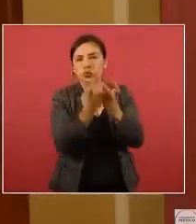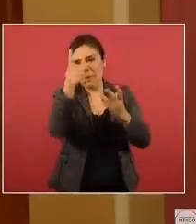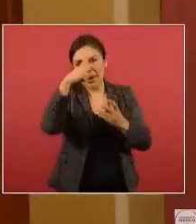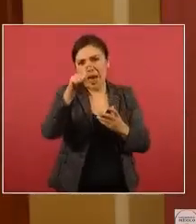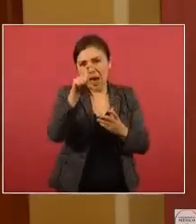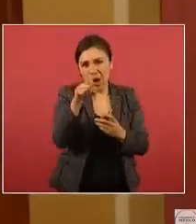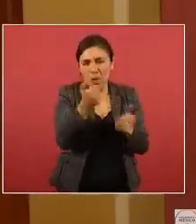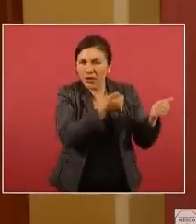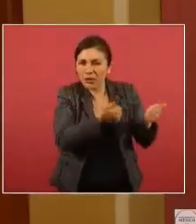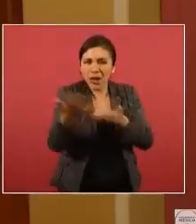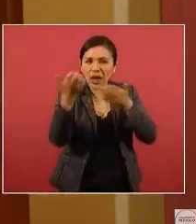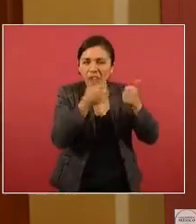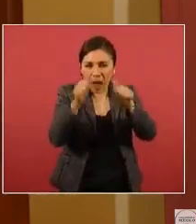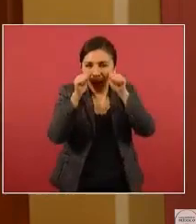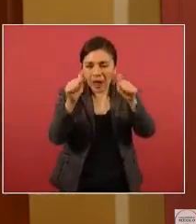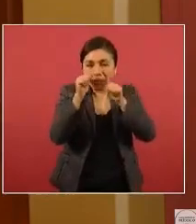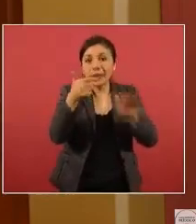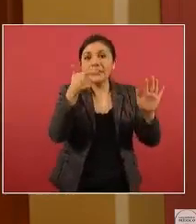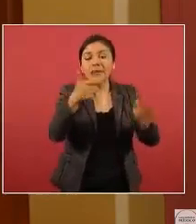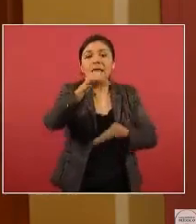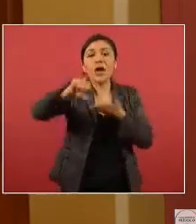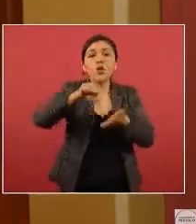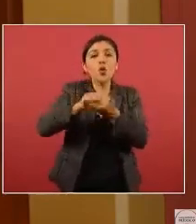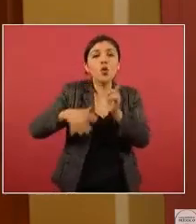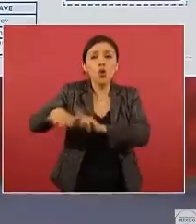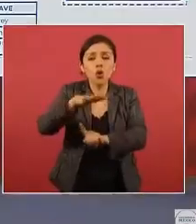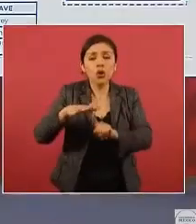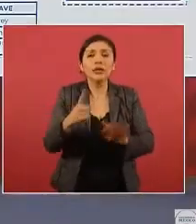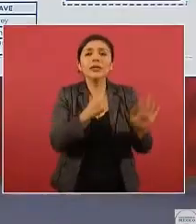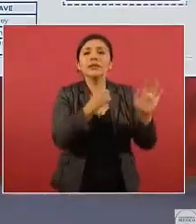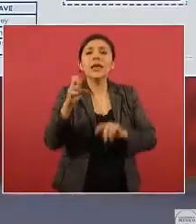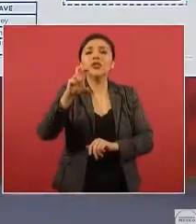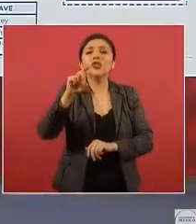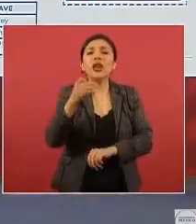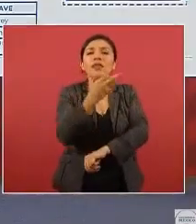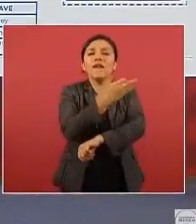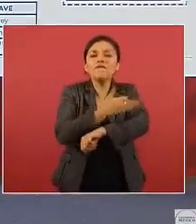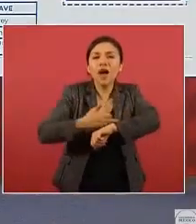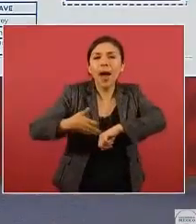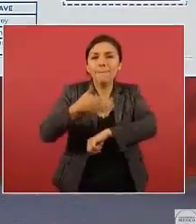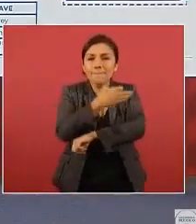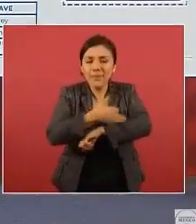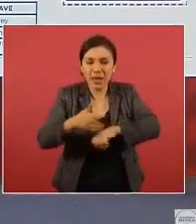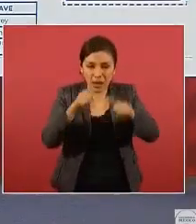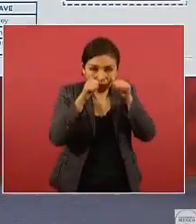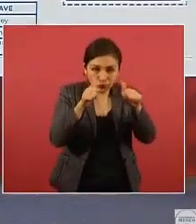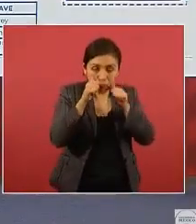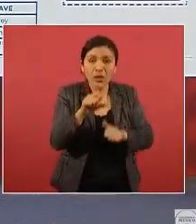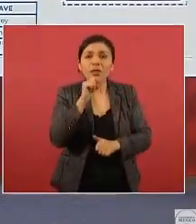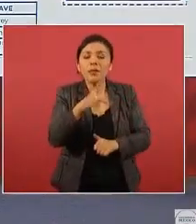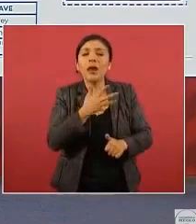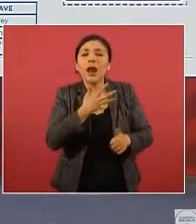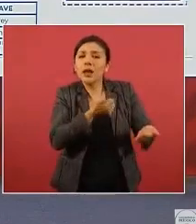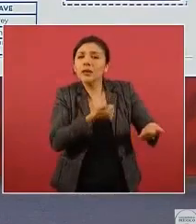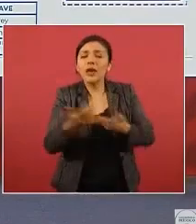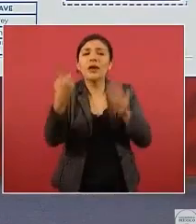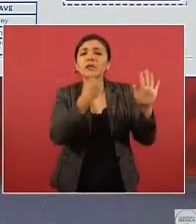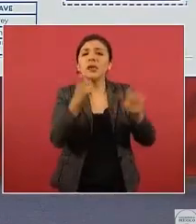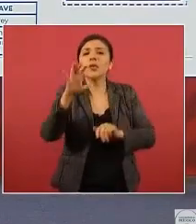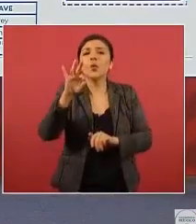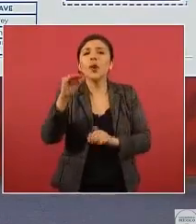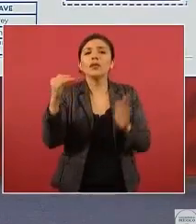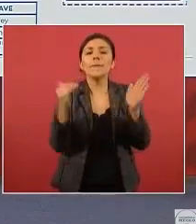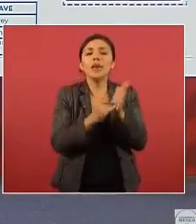siete colores colonias 130 familias de este también se repartieron 140 mil litros de agua